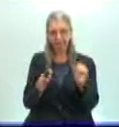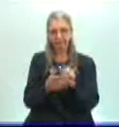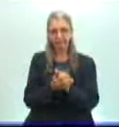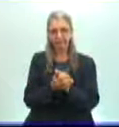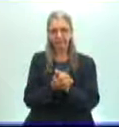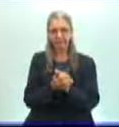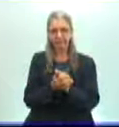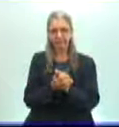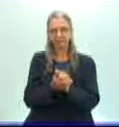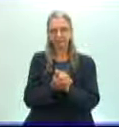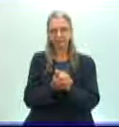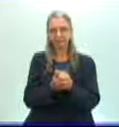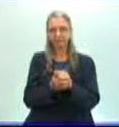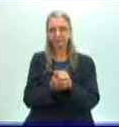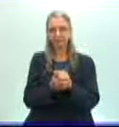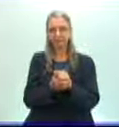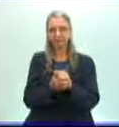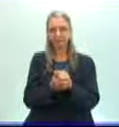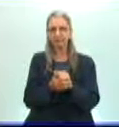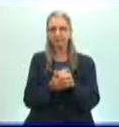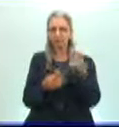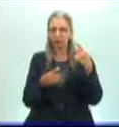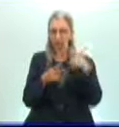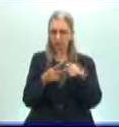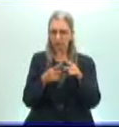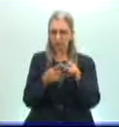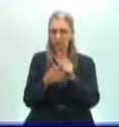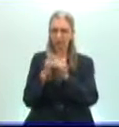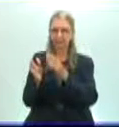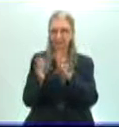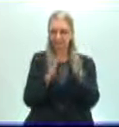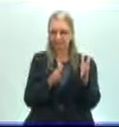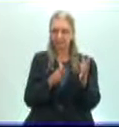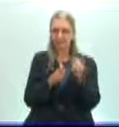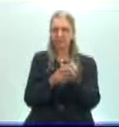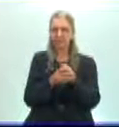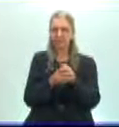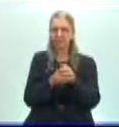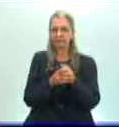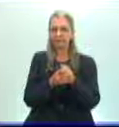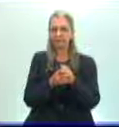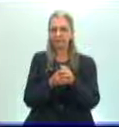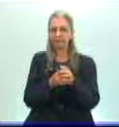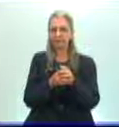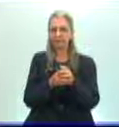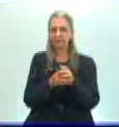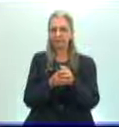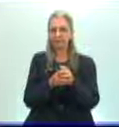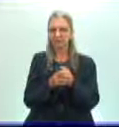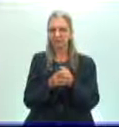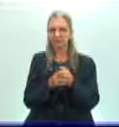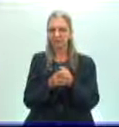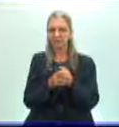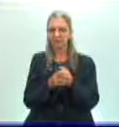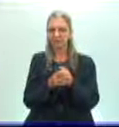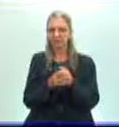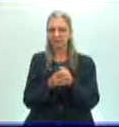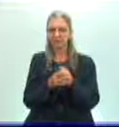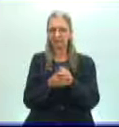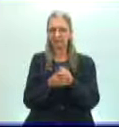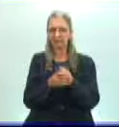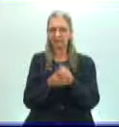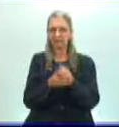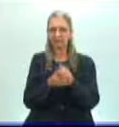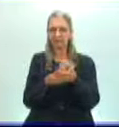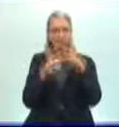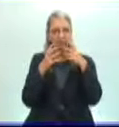muestro en el ejemplo. Vamos ahora a continuar. Esto solo lo hemos retomado para recordarlo. Es